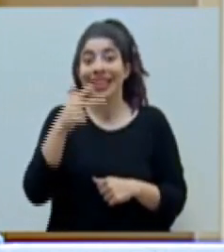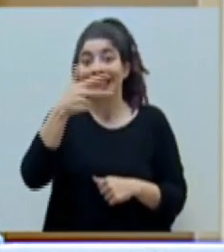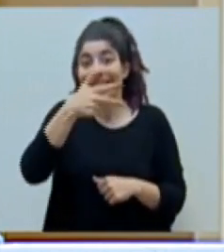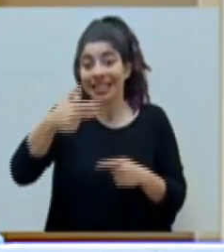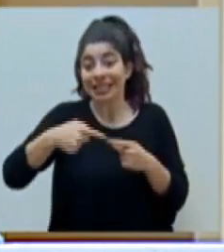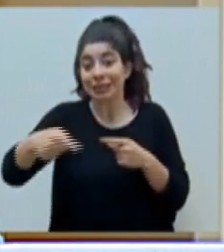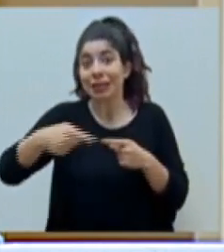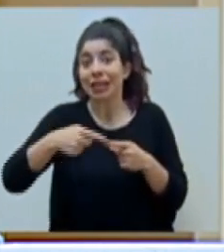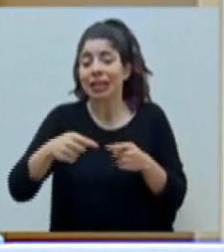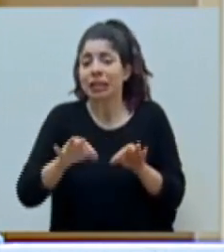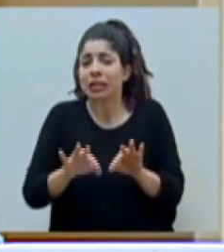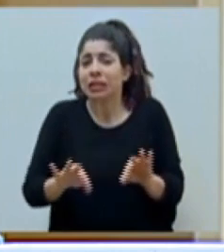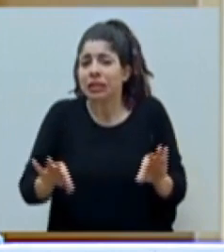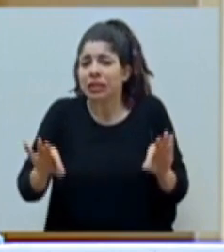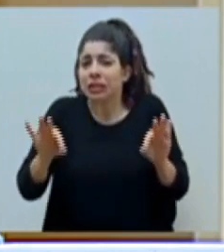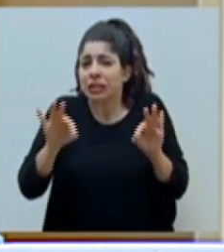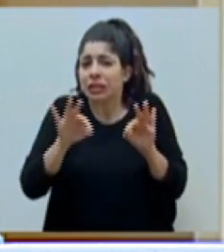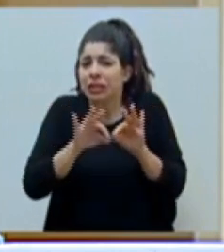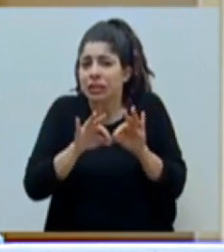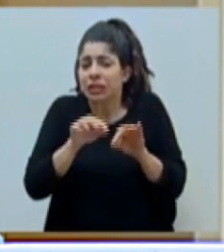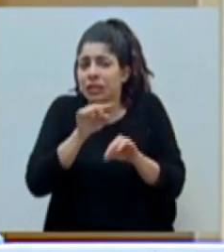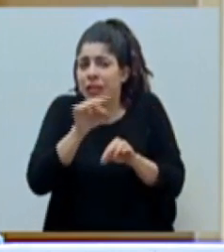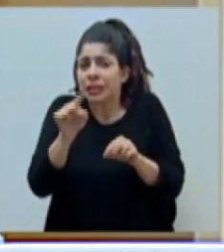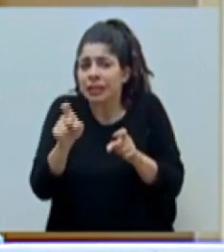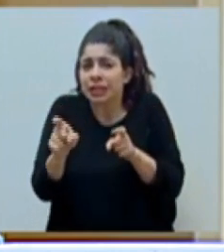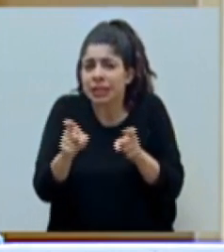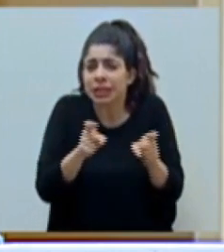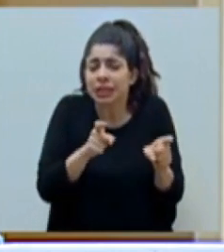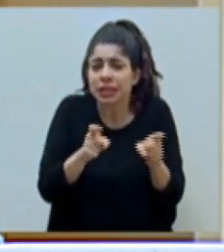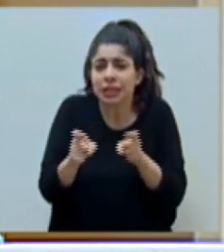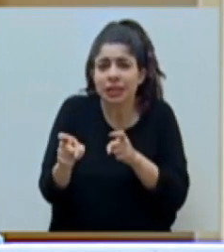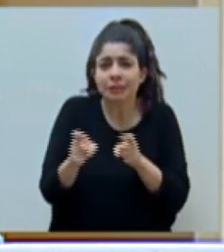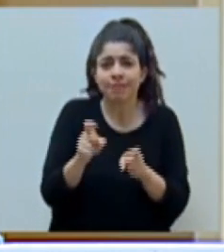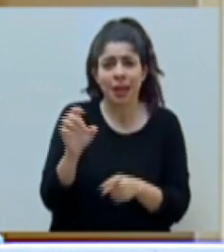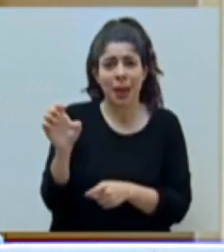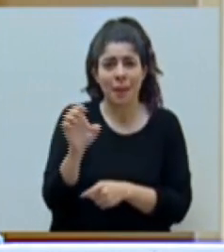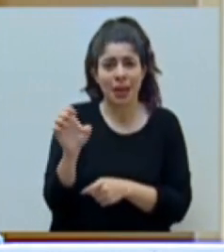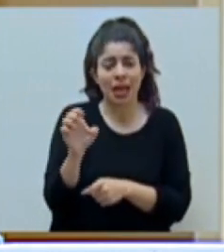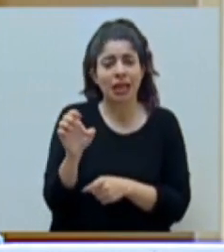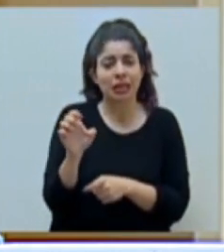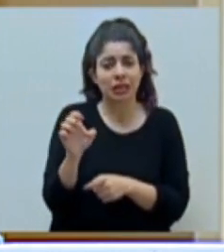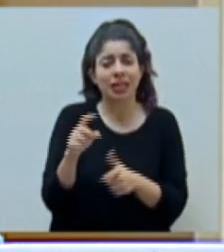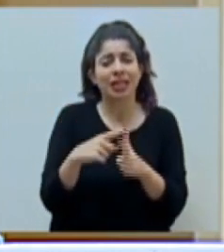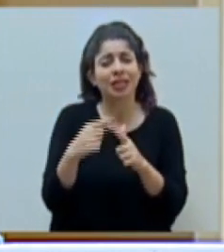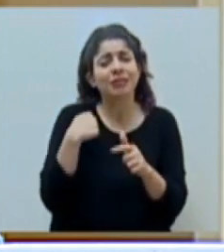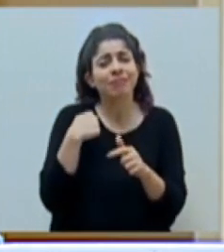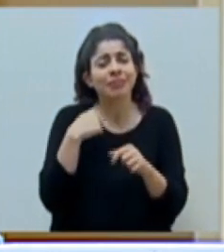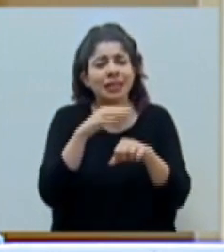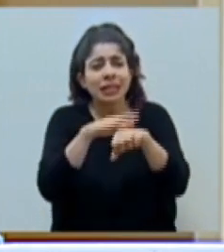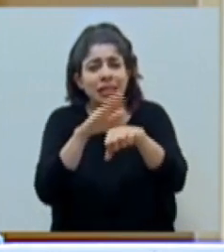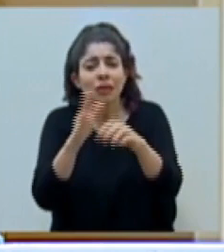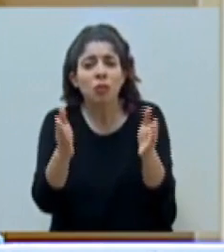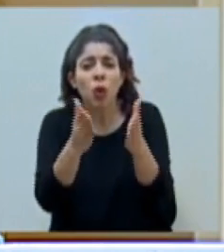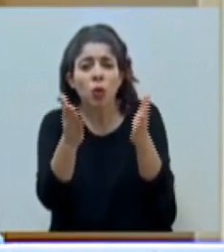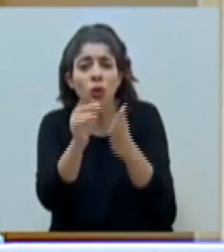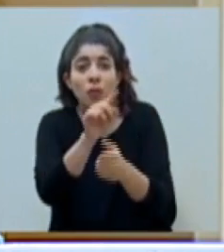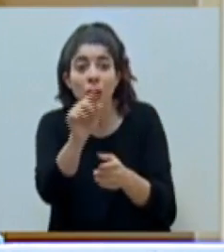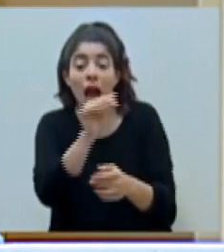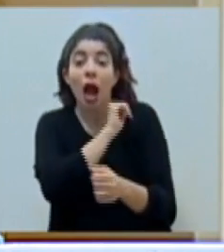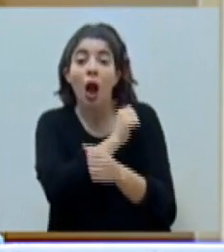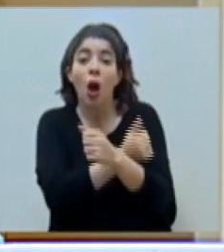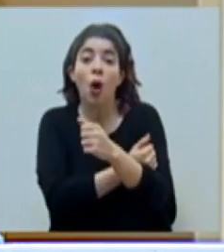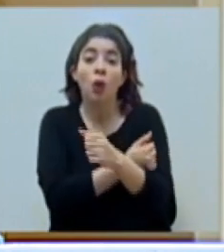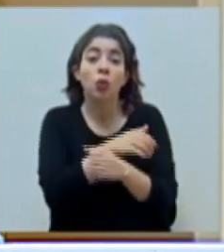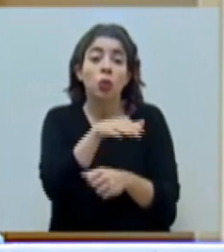también para lo que nosotros hagamos en términos de manejo de esta emergencia, así que instamos a todas las autoridades